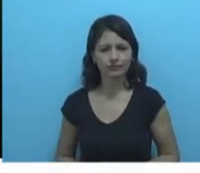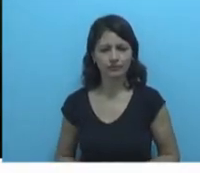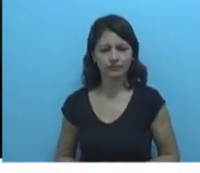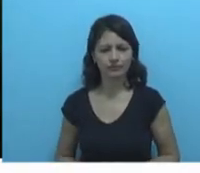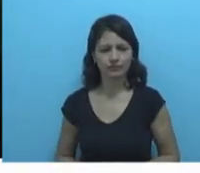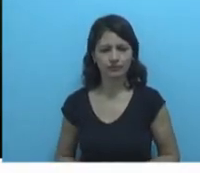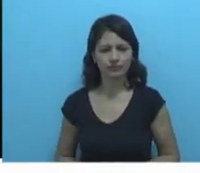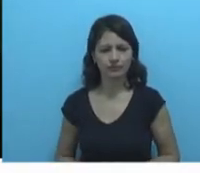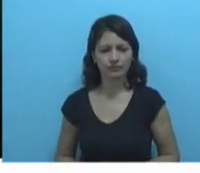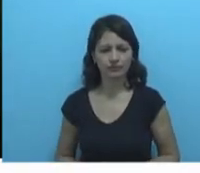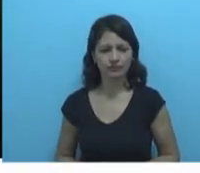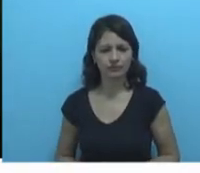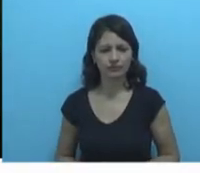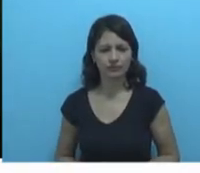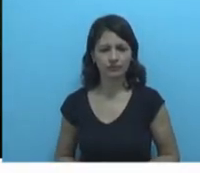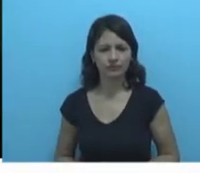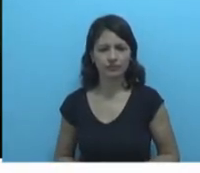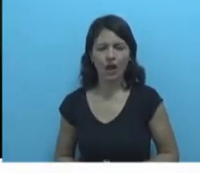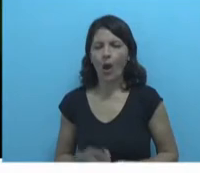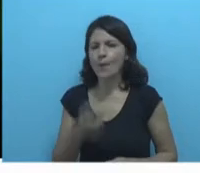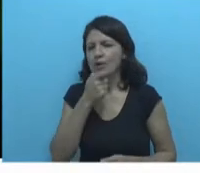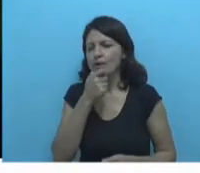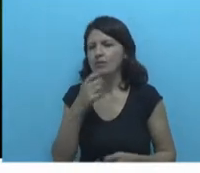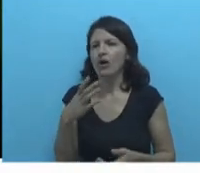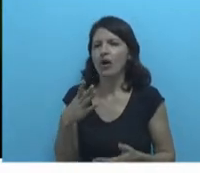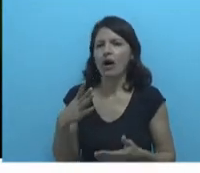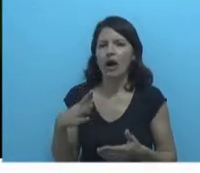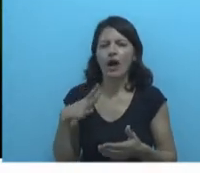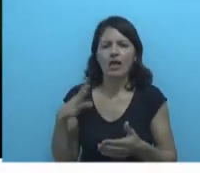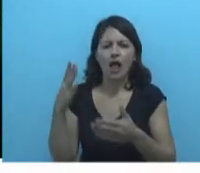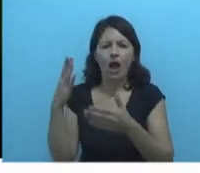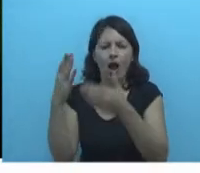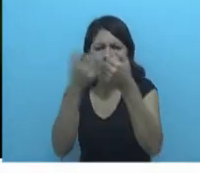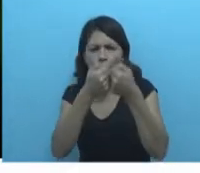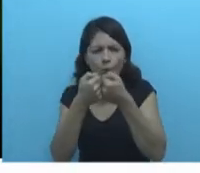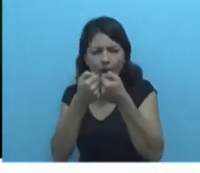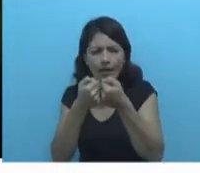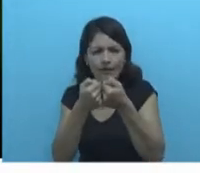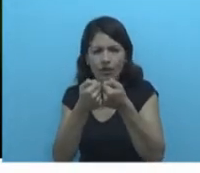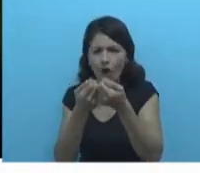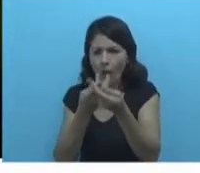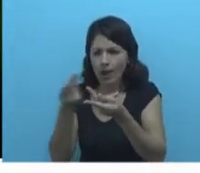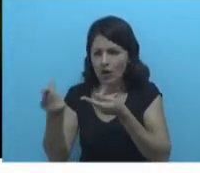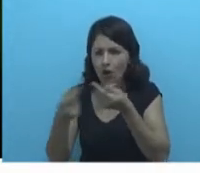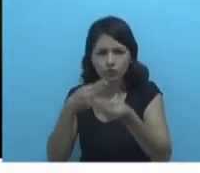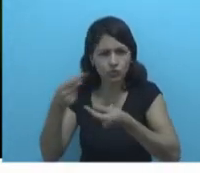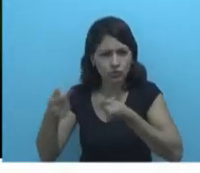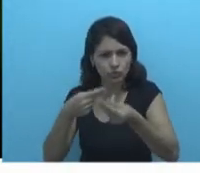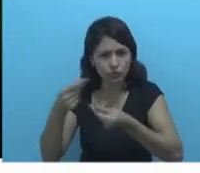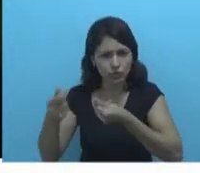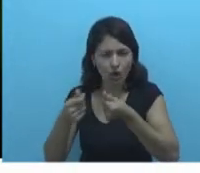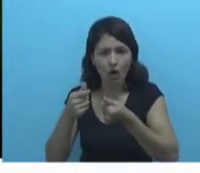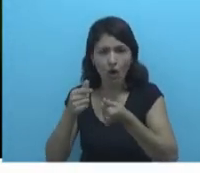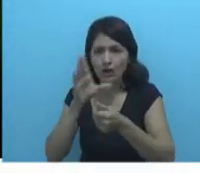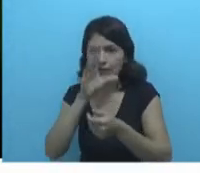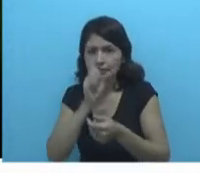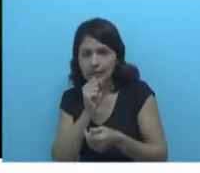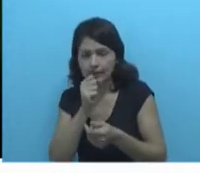encontramos con que hay acuerdos comerciales, secretos y monopólicos, como